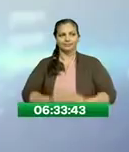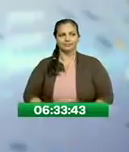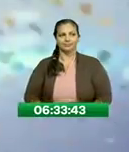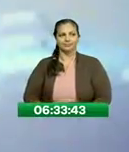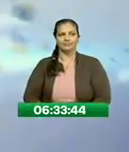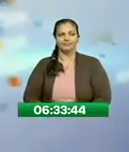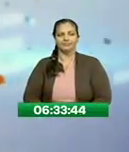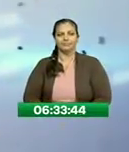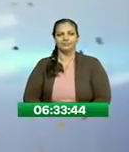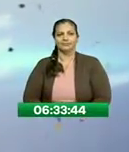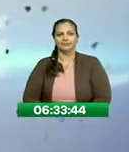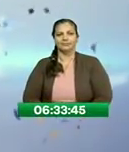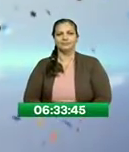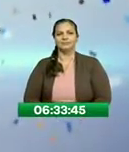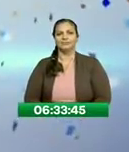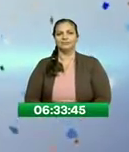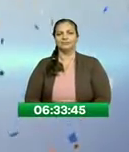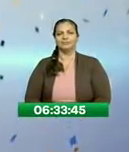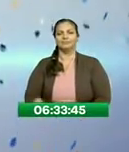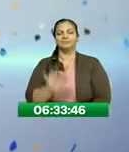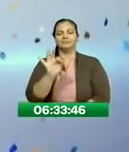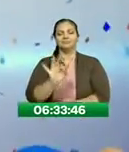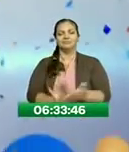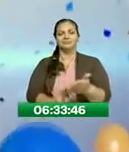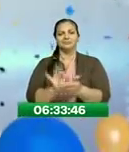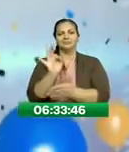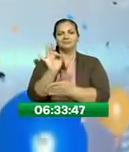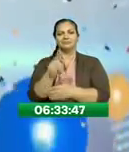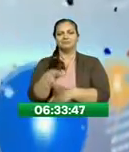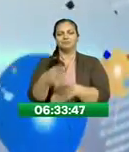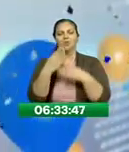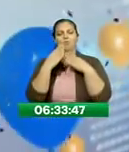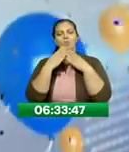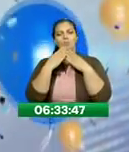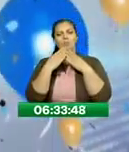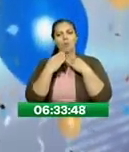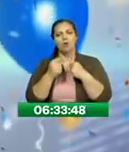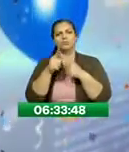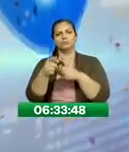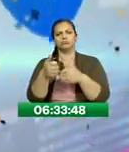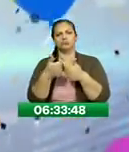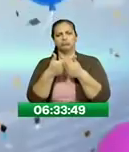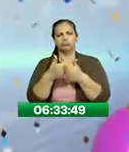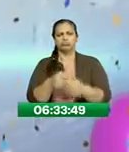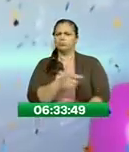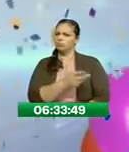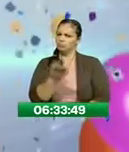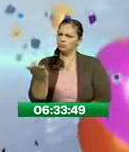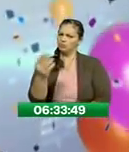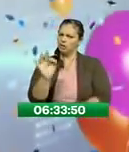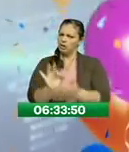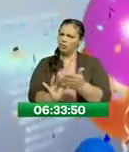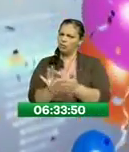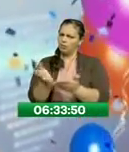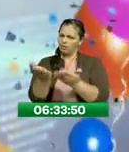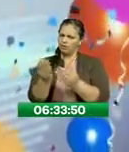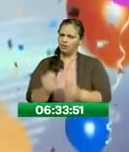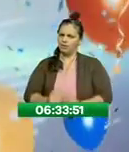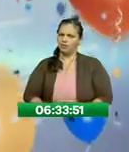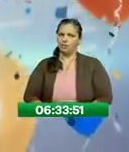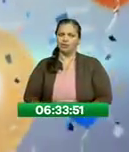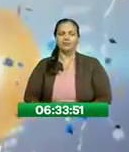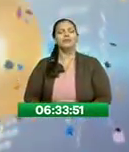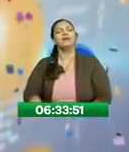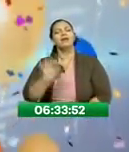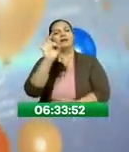¡Felicidades! Está aprobada por buenas mujeres. ¡Apruébala, llévalo! La señora dice que es un pollo rico. ¡Aprobada!